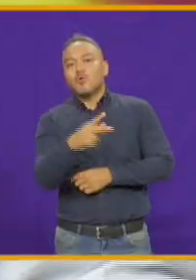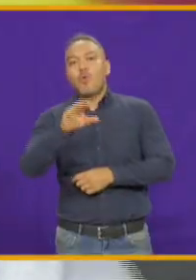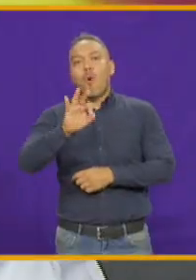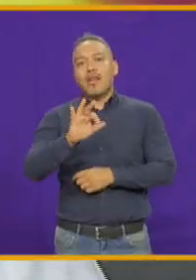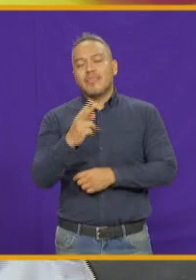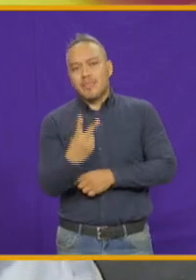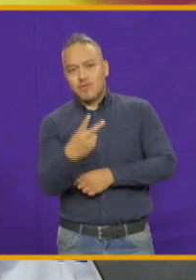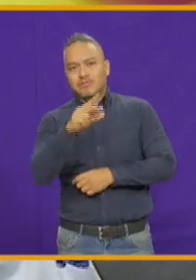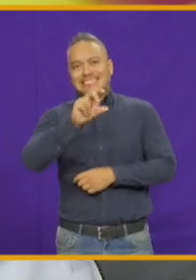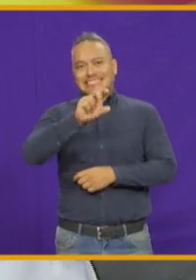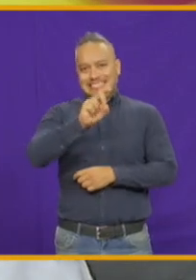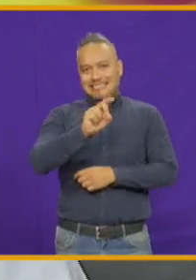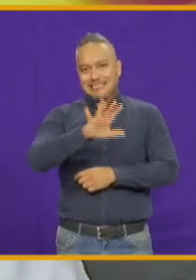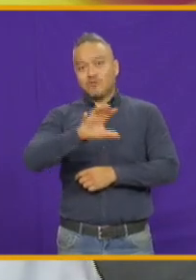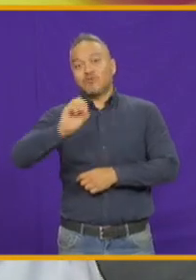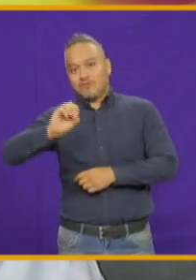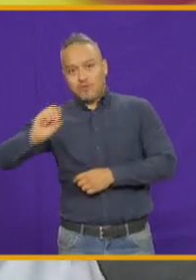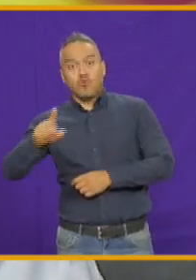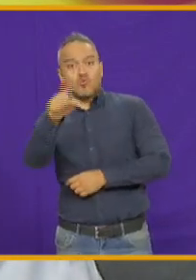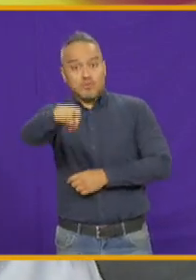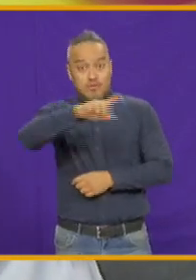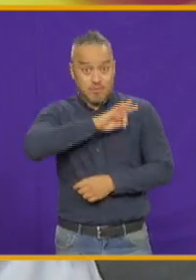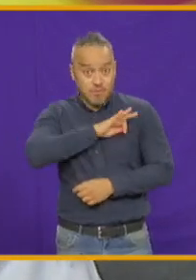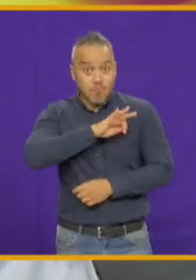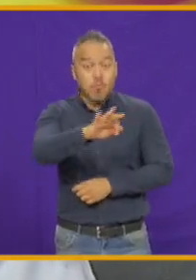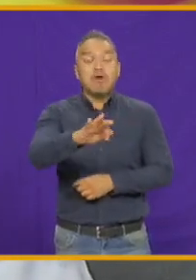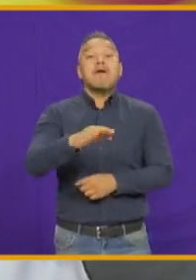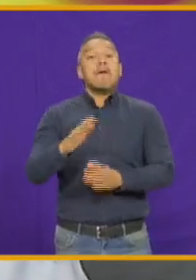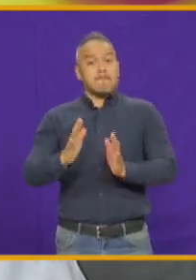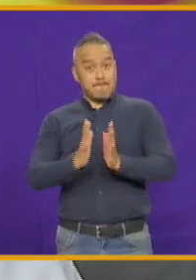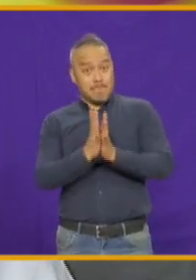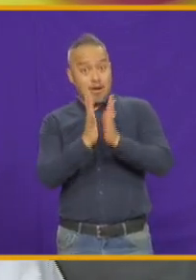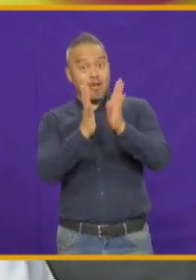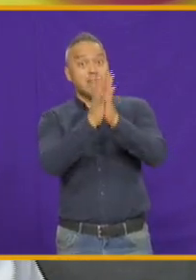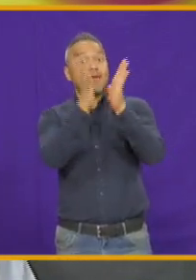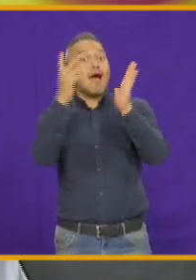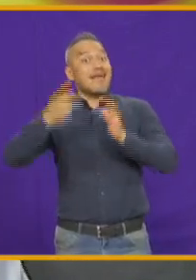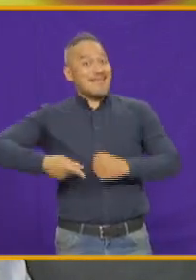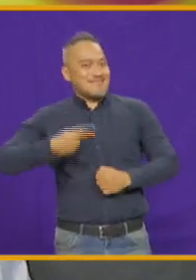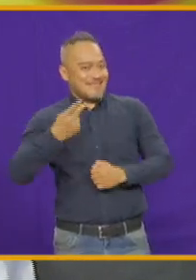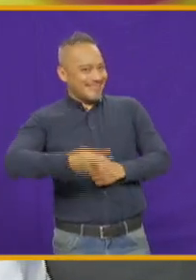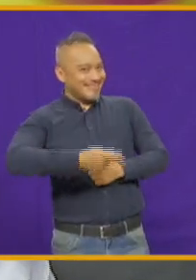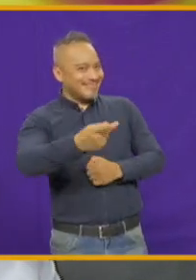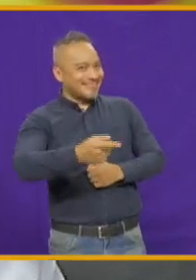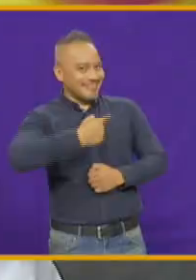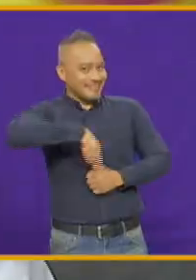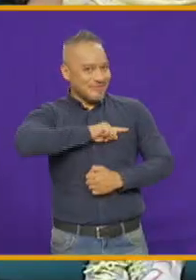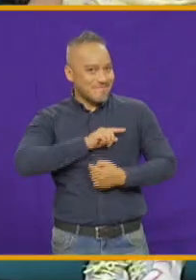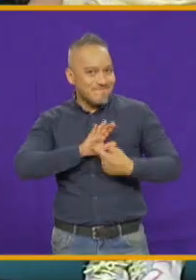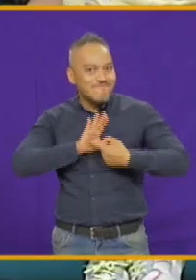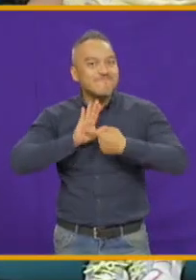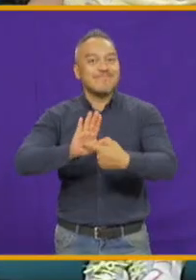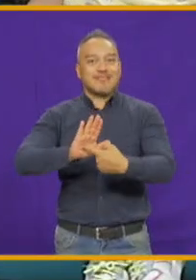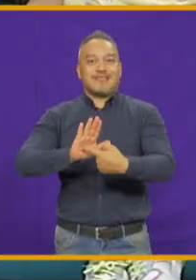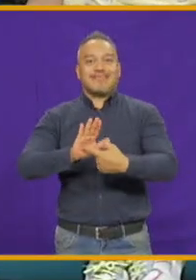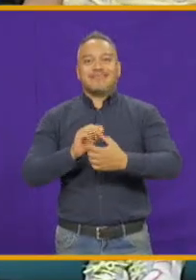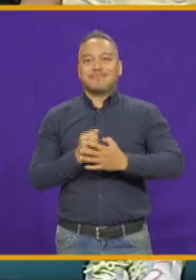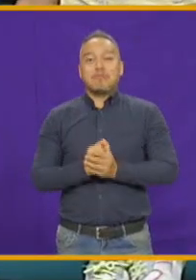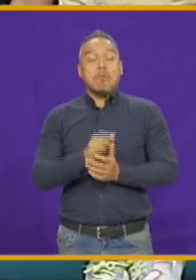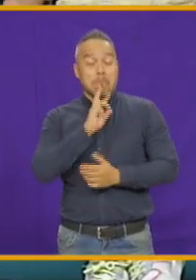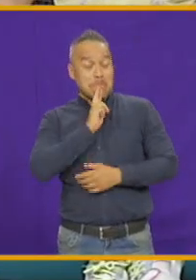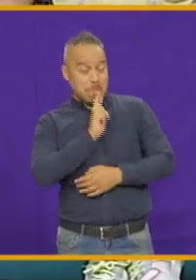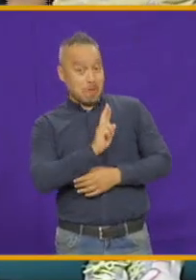cero cero para que puedan ustedes participar en la trivia que tenemos el día de hoy